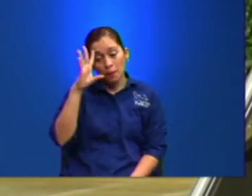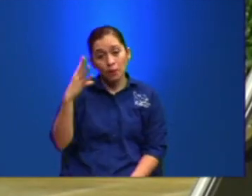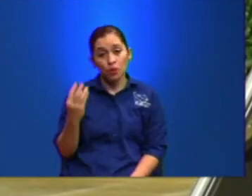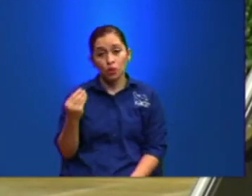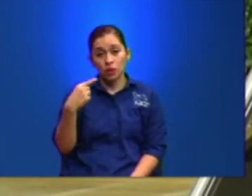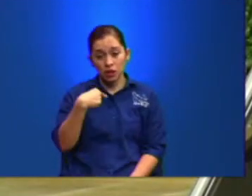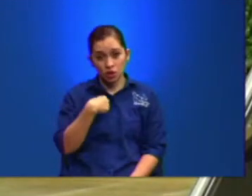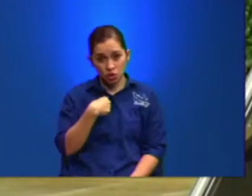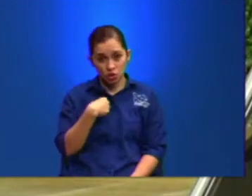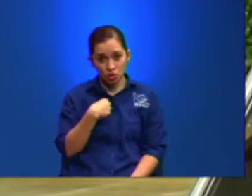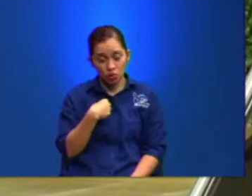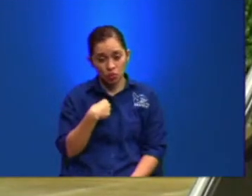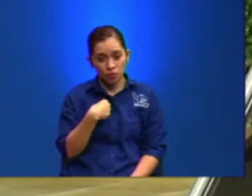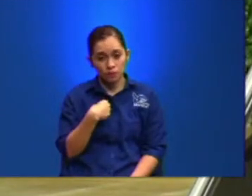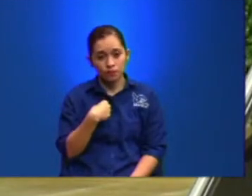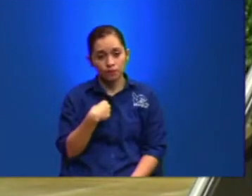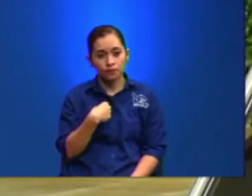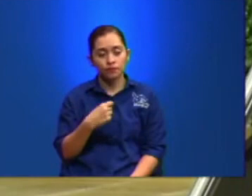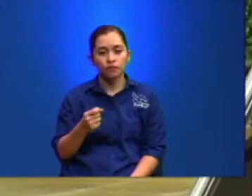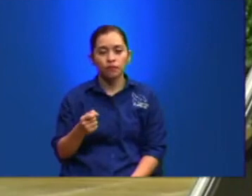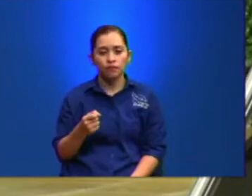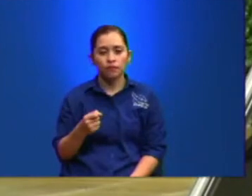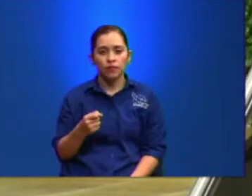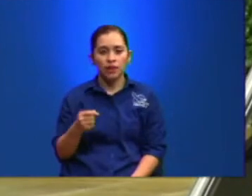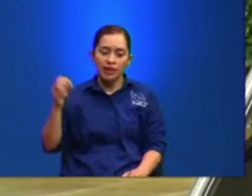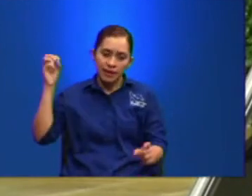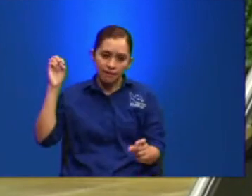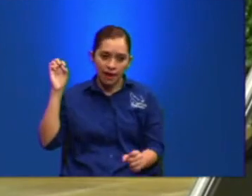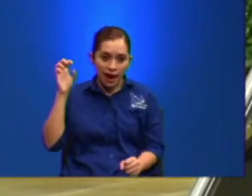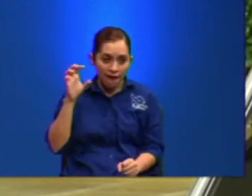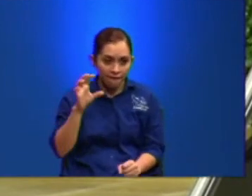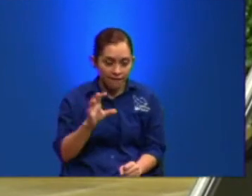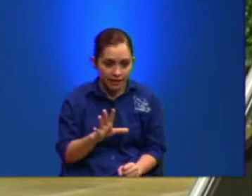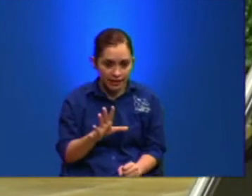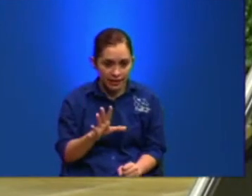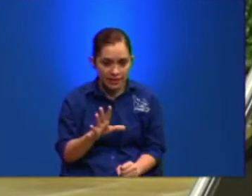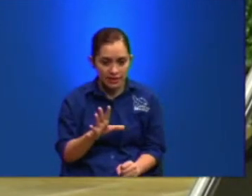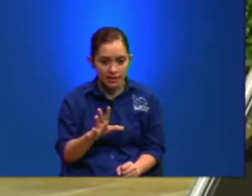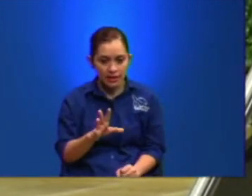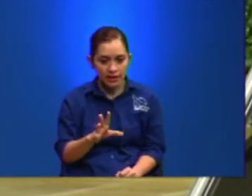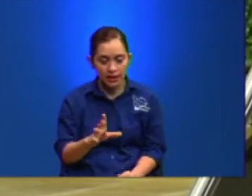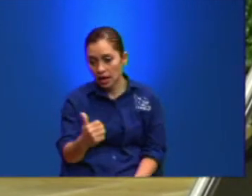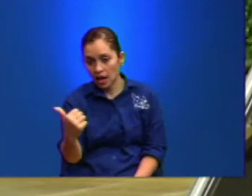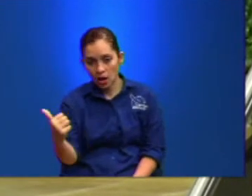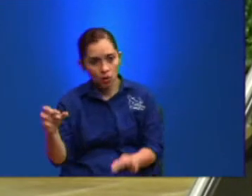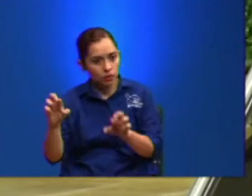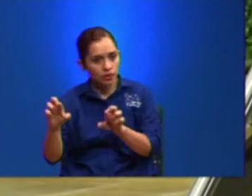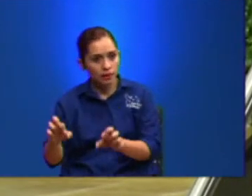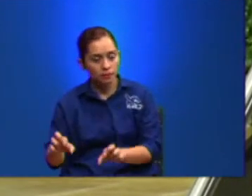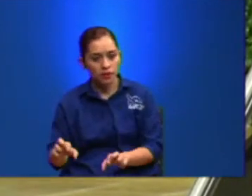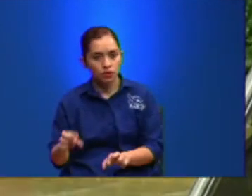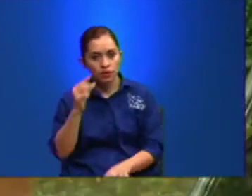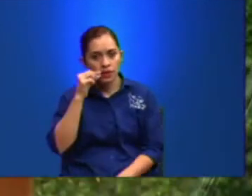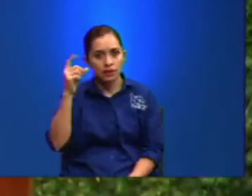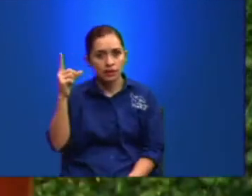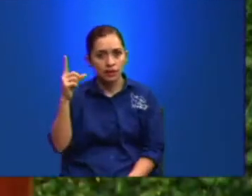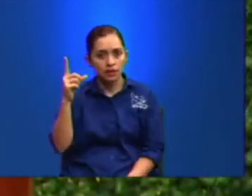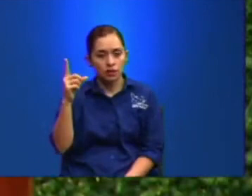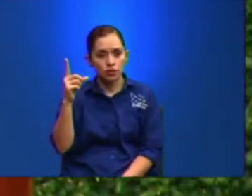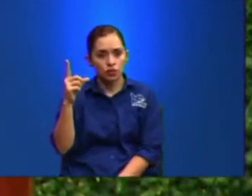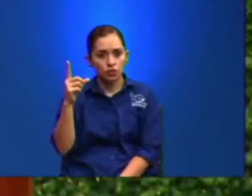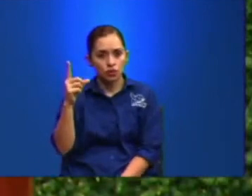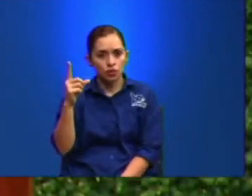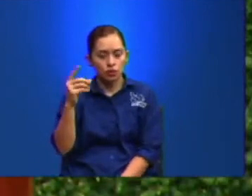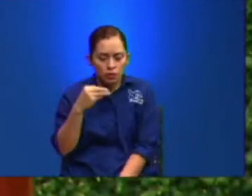a bendecir a unas personas sea bendecir se me había puesto que les